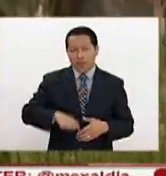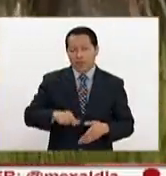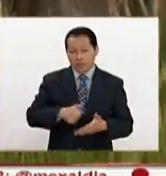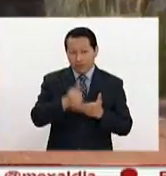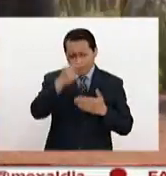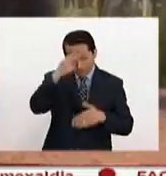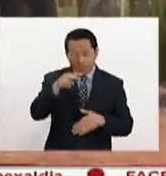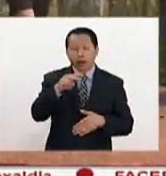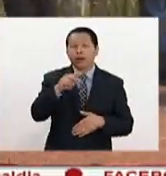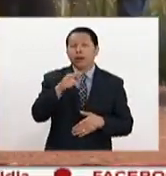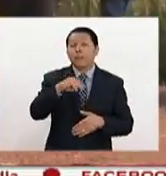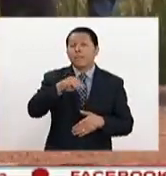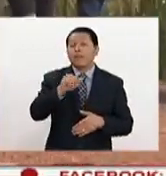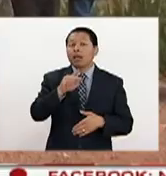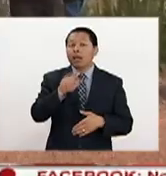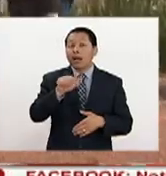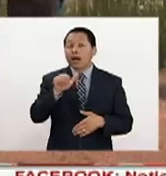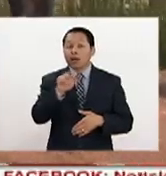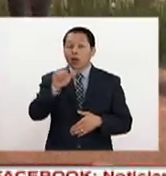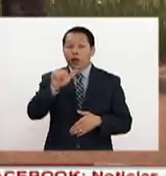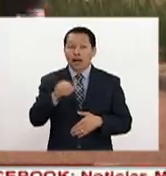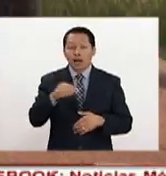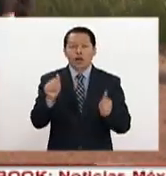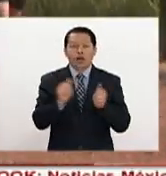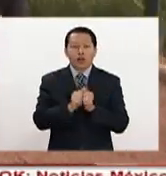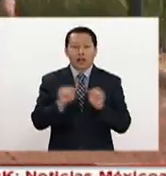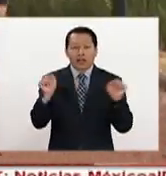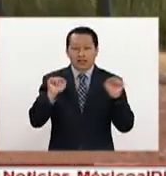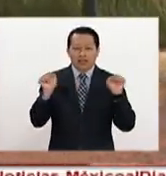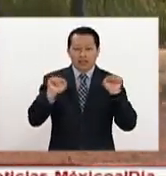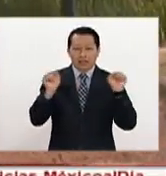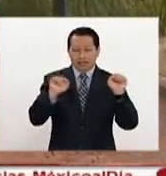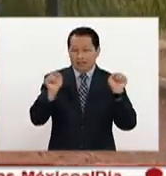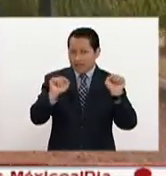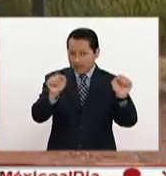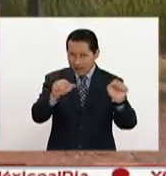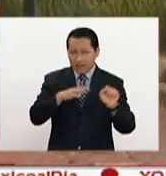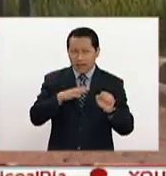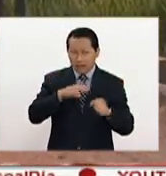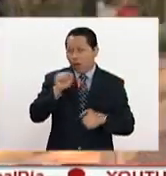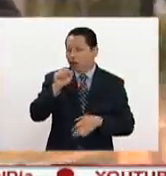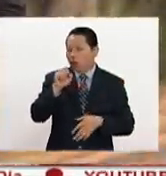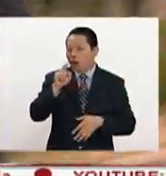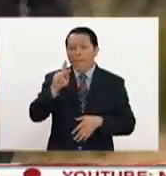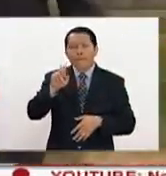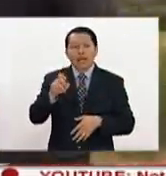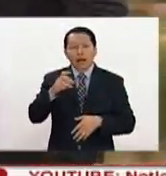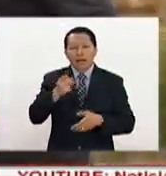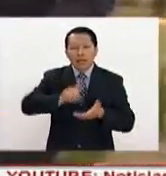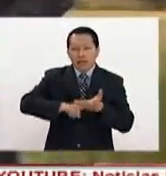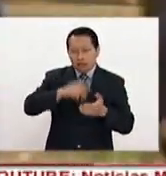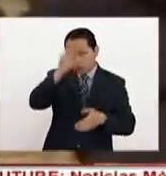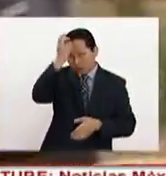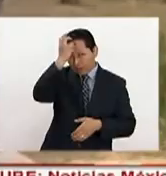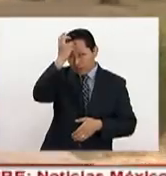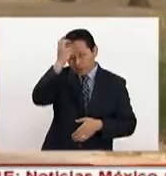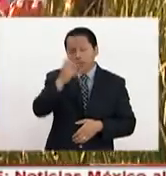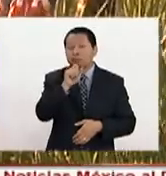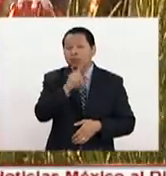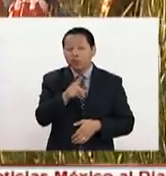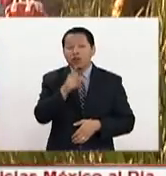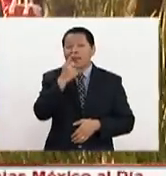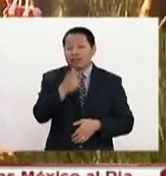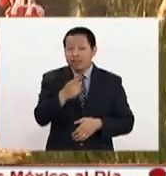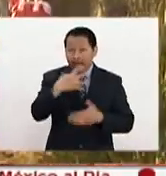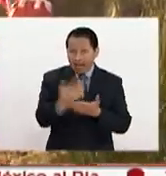México, Miquel Arriola, inició el año con actividad física en la pista deportiva conocida como El Zope, en la segunda sección de Chapultepec. Indicó que de